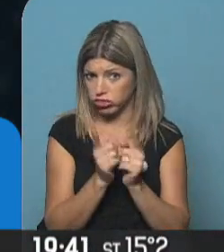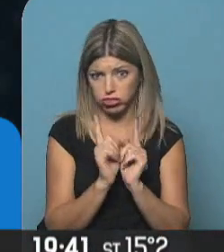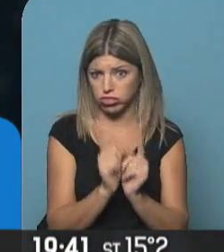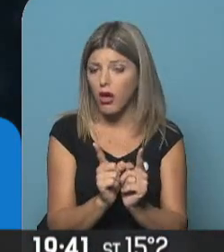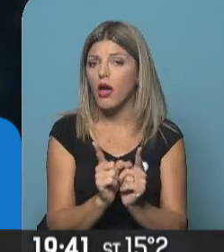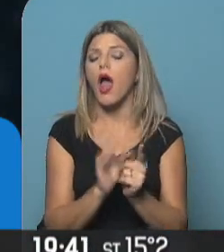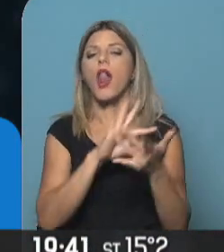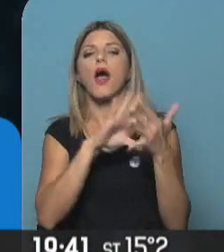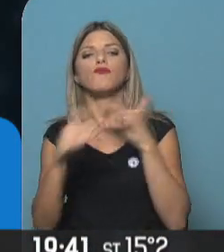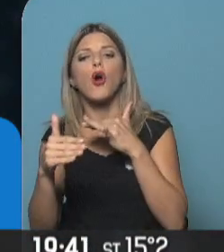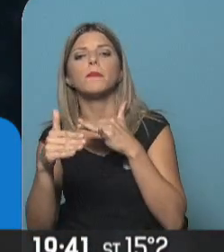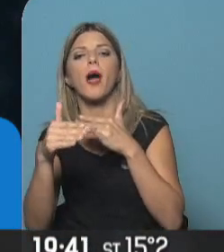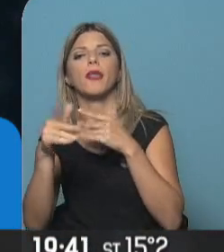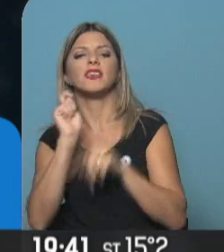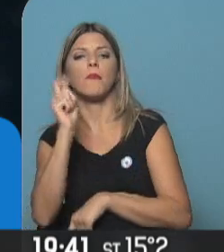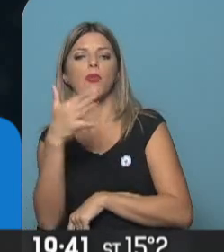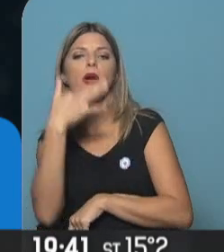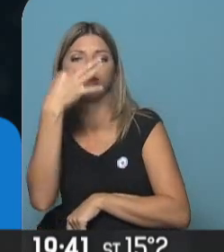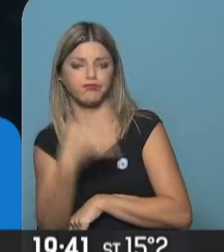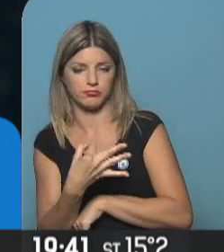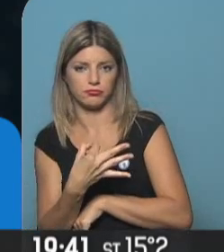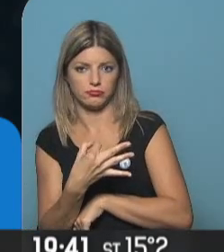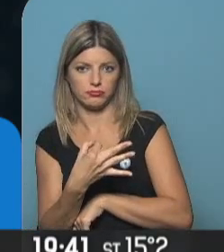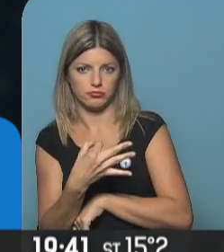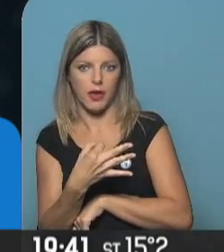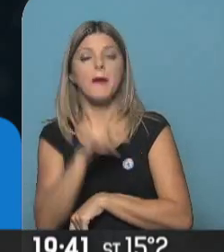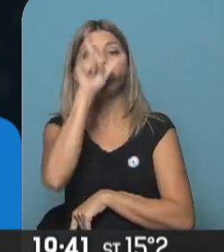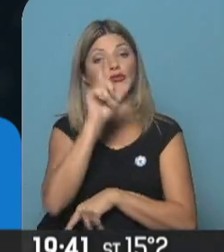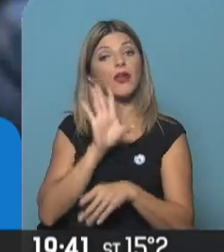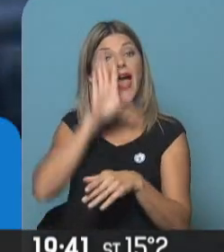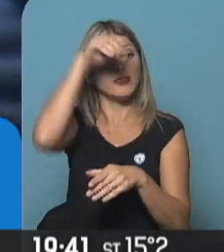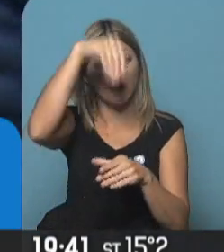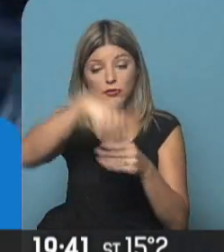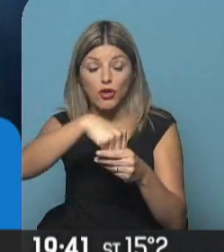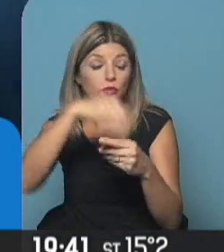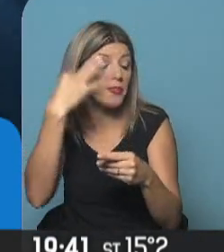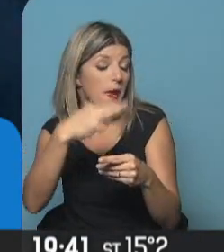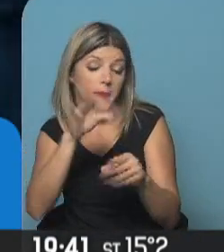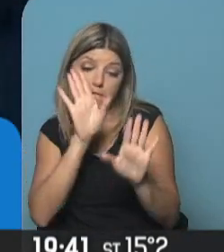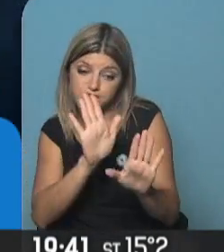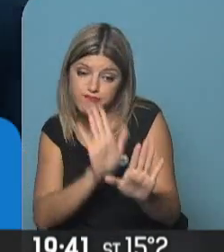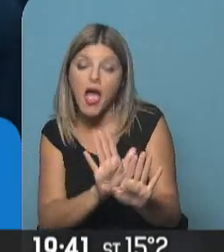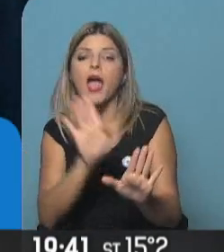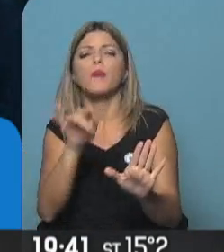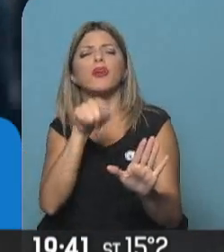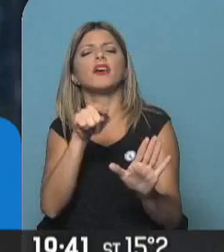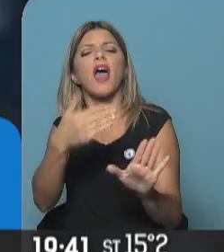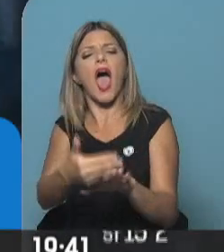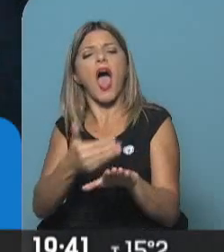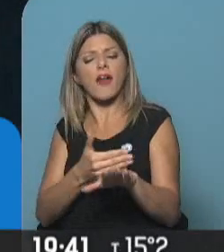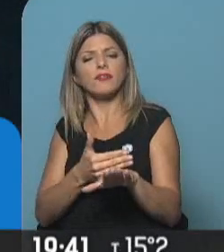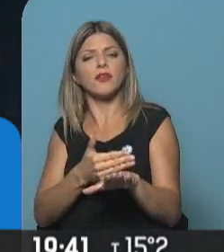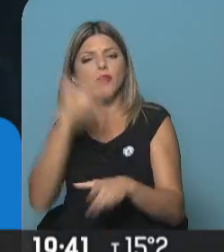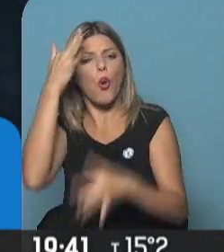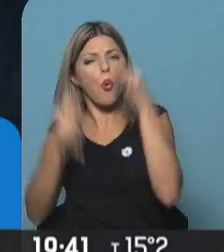y de competencias que debe cumplir el interventor Luis Barrionuevo, designado por la jueza electoral. Nada